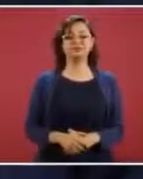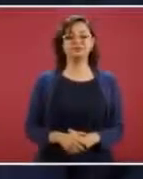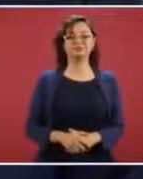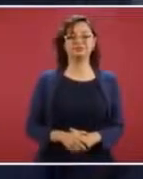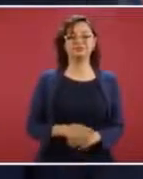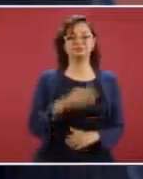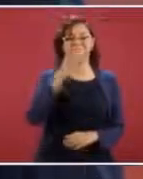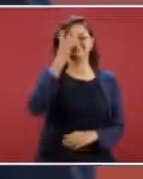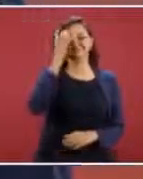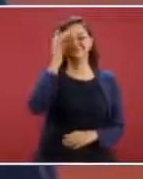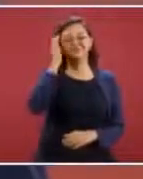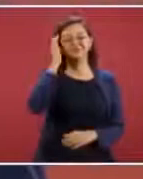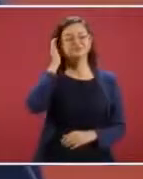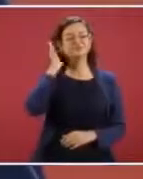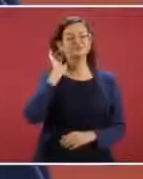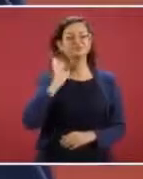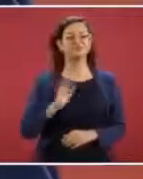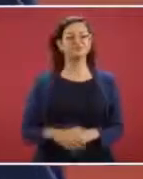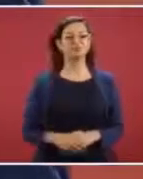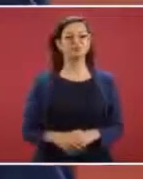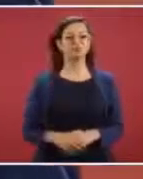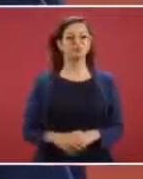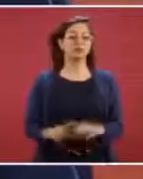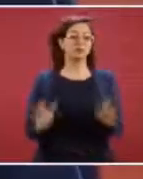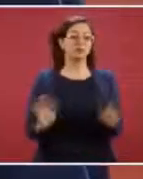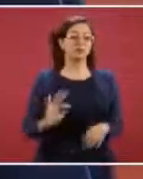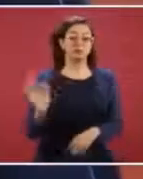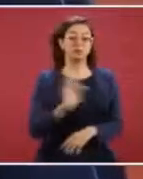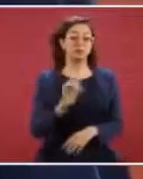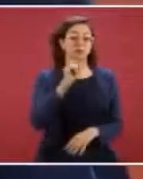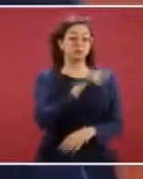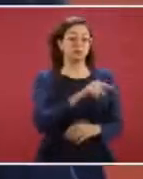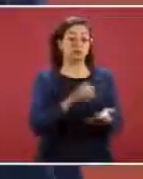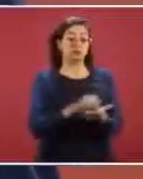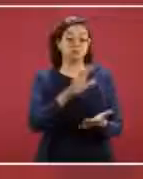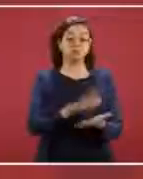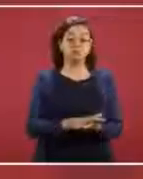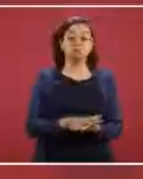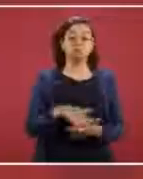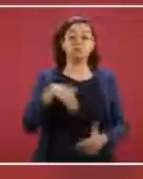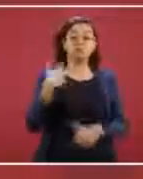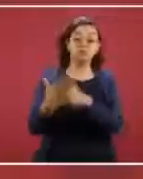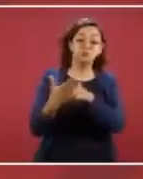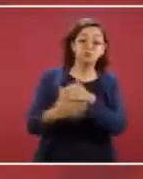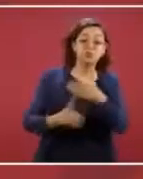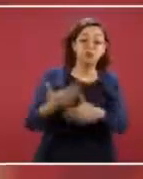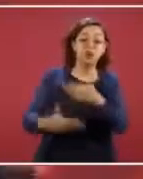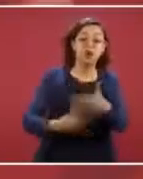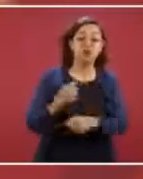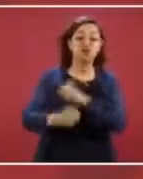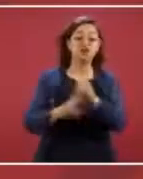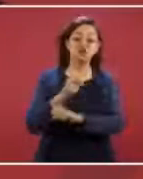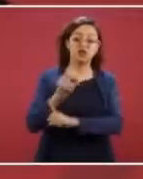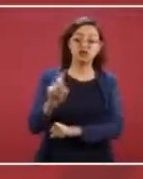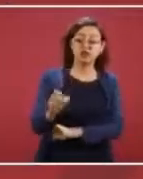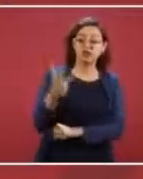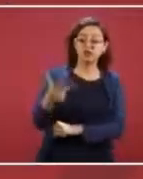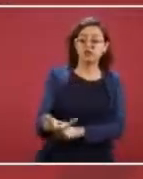eso no se hubiese podido llevar a cabo la expropiación en el 38. Entonces,